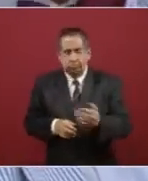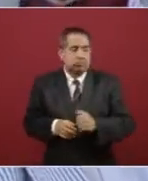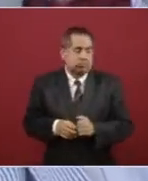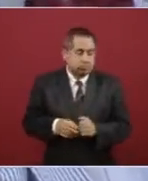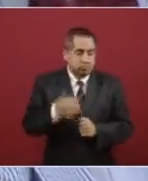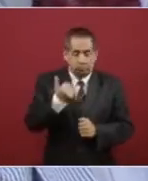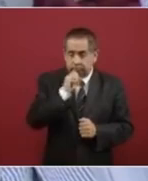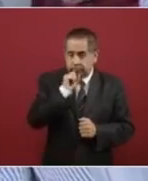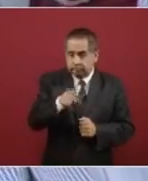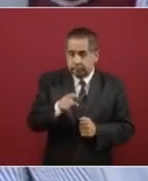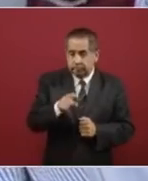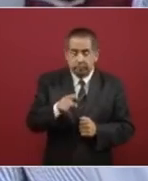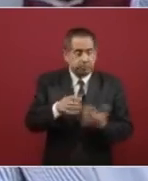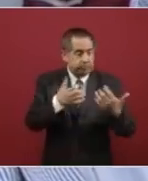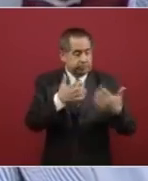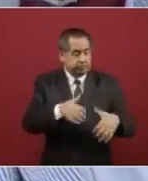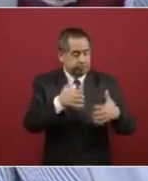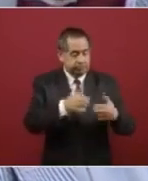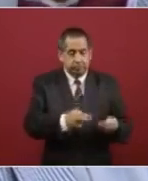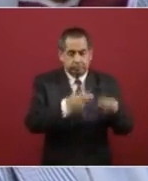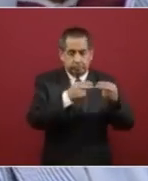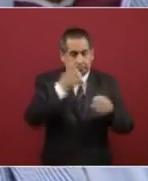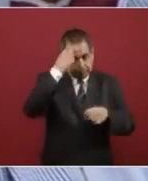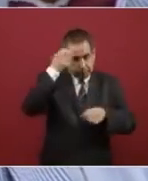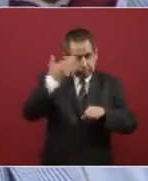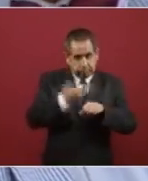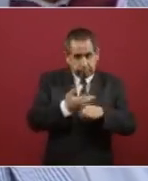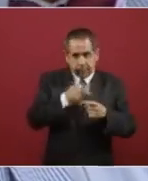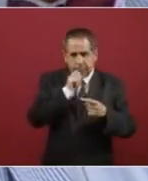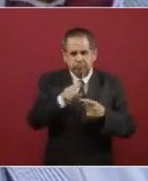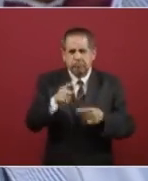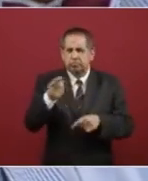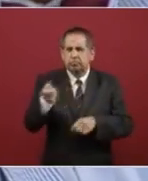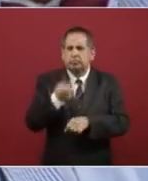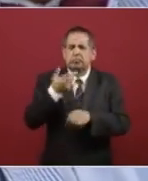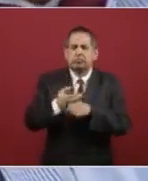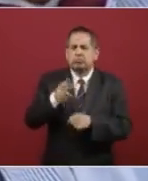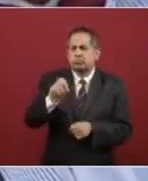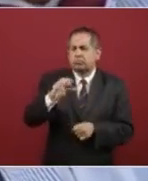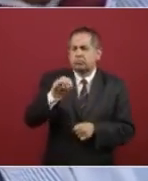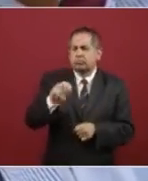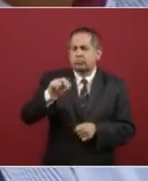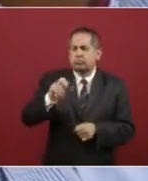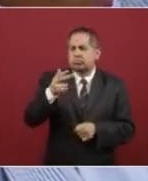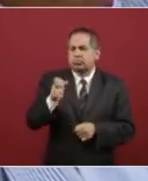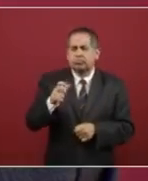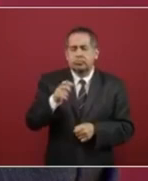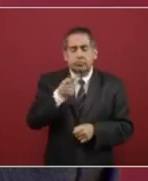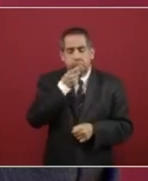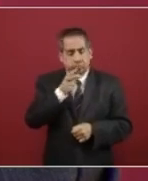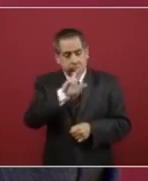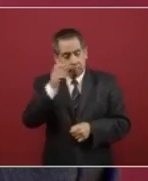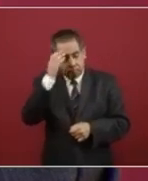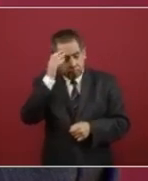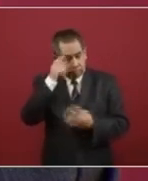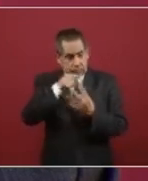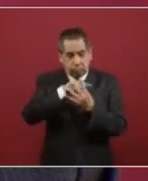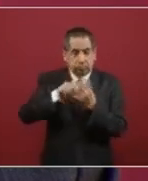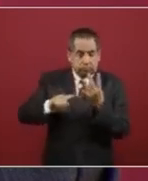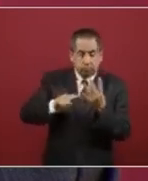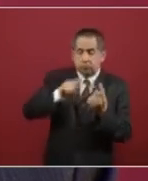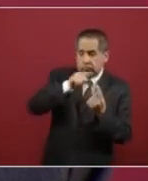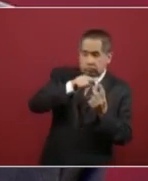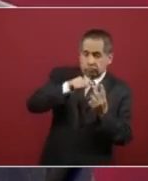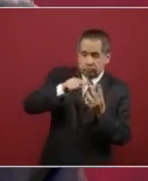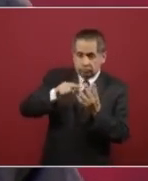las empresas extranjeras, también la secretaria Rocío Nale reconoció que estas empresas que se está invitando para la